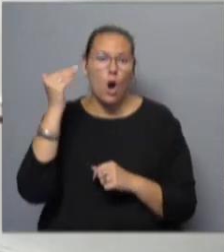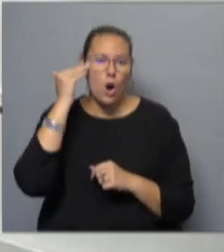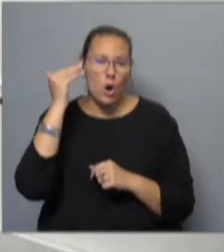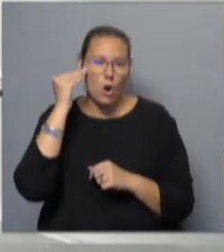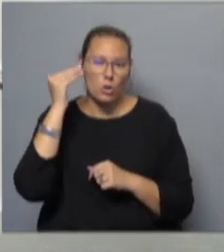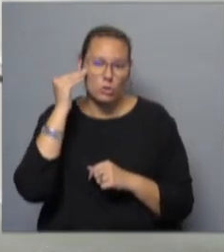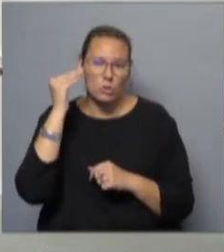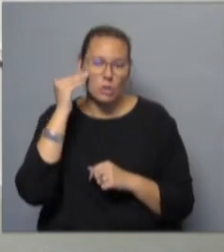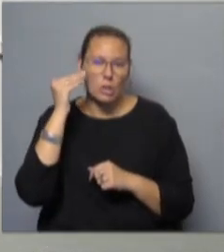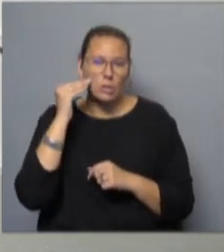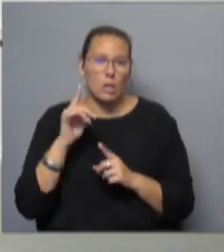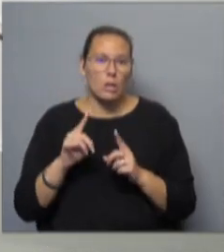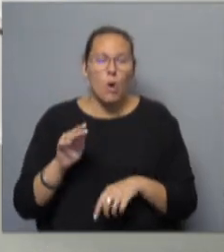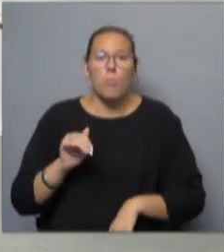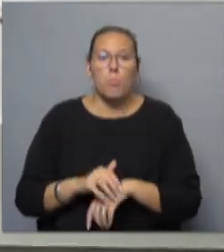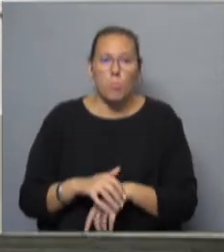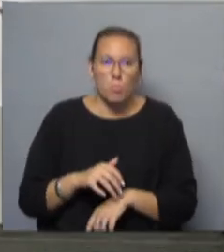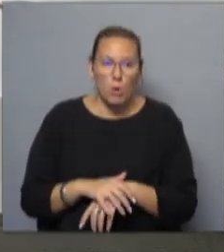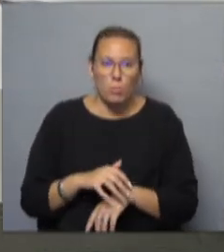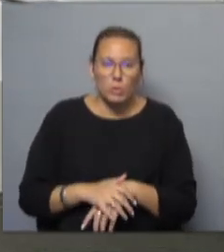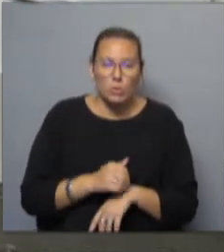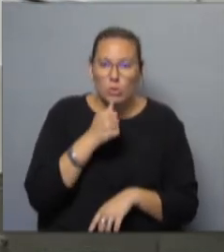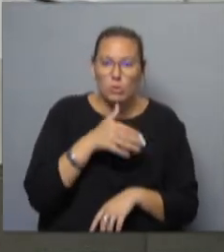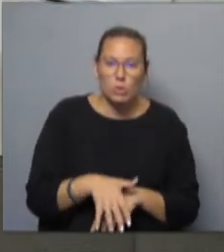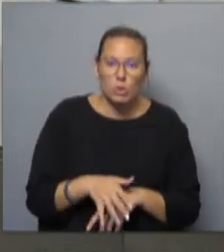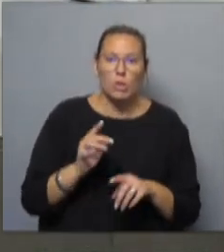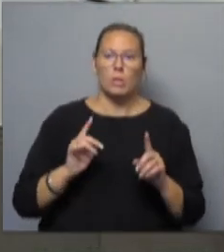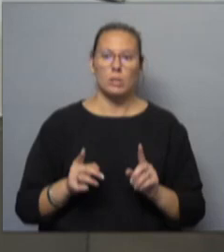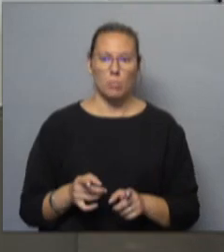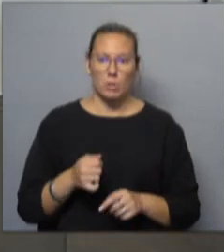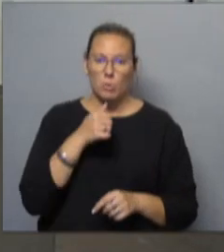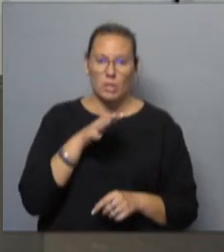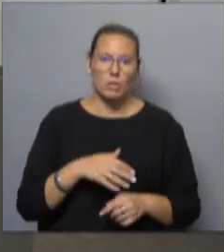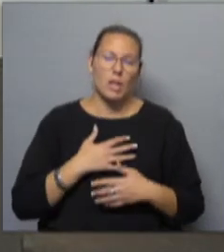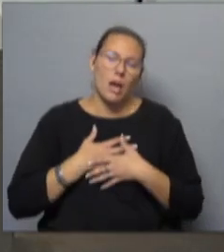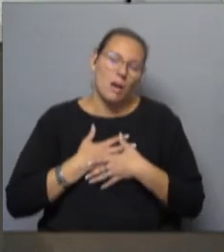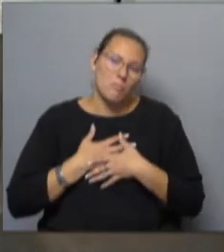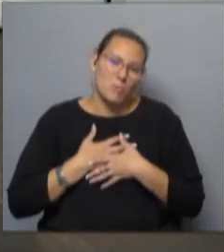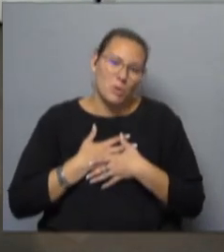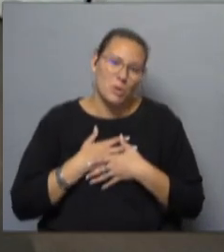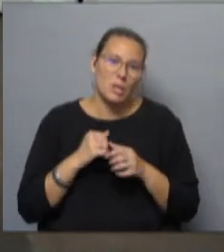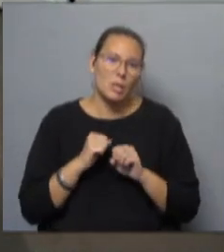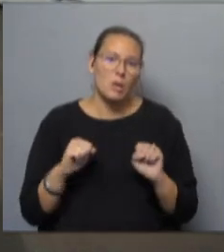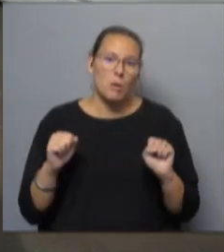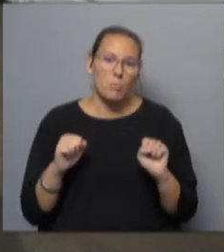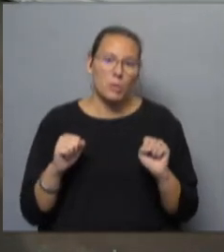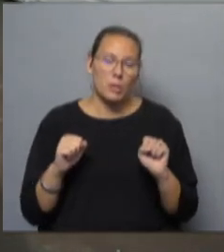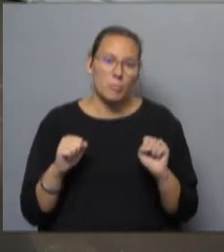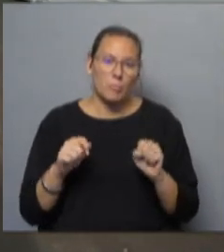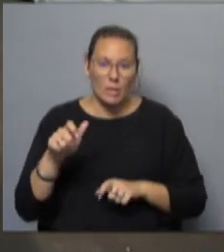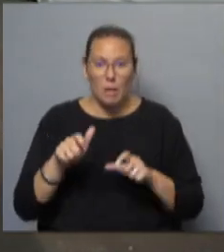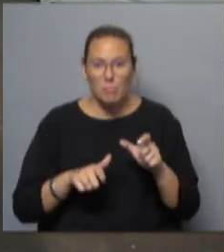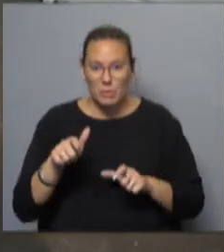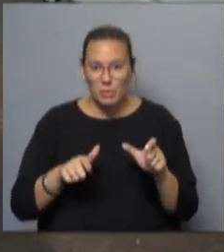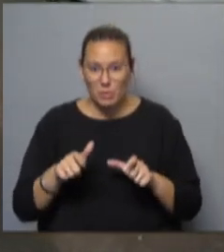sobre determinados momentos de la historia y también una historia de amor que le pueda llegar a la